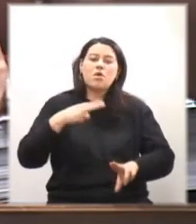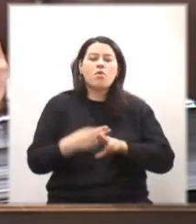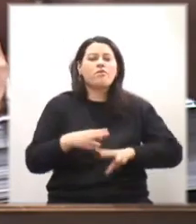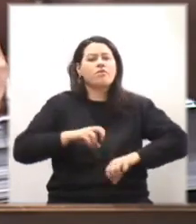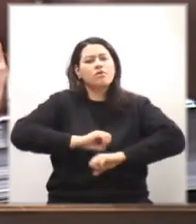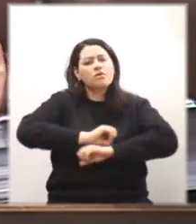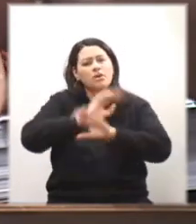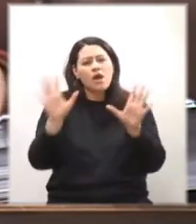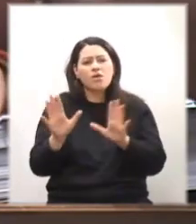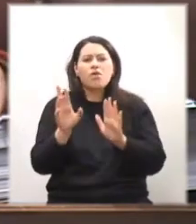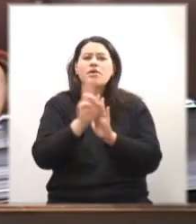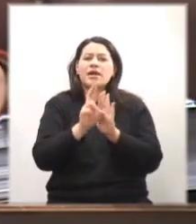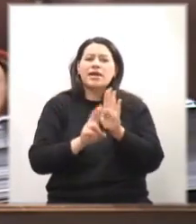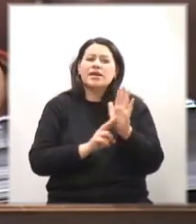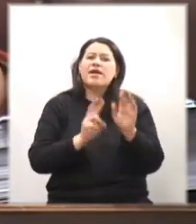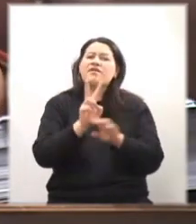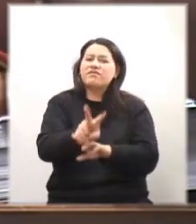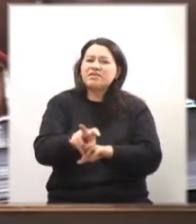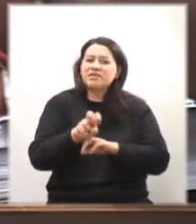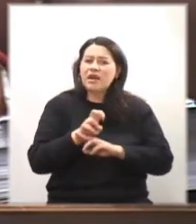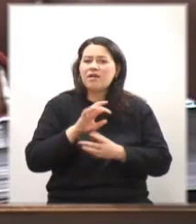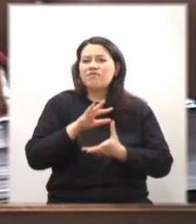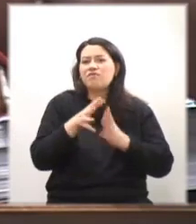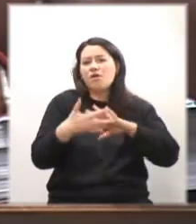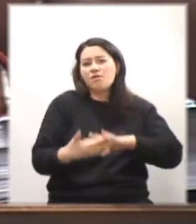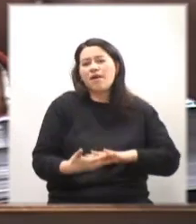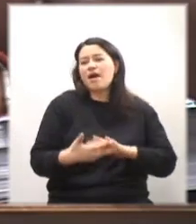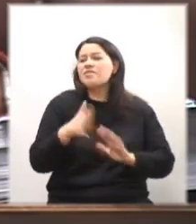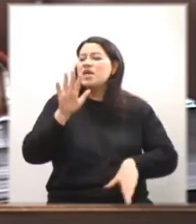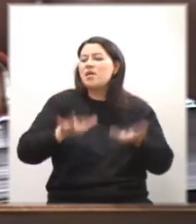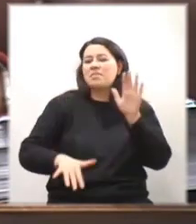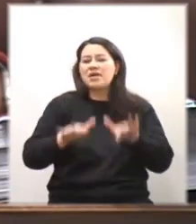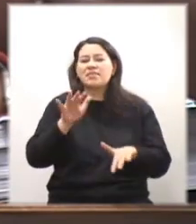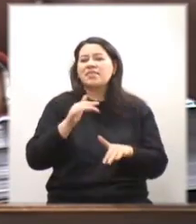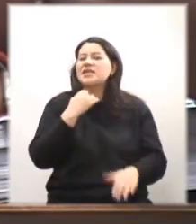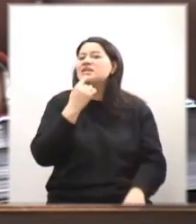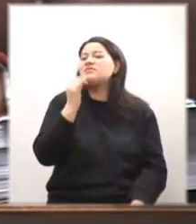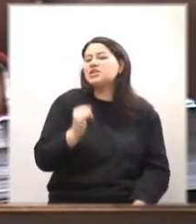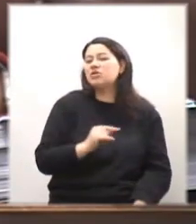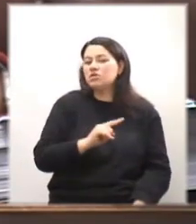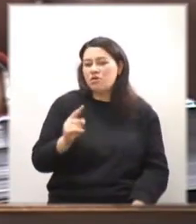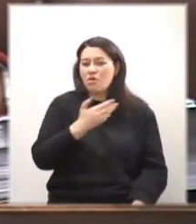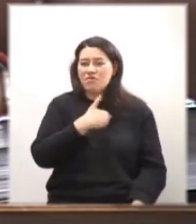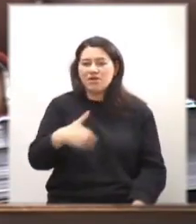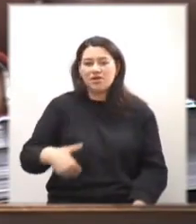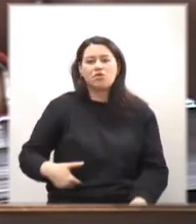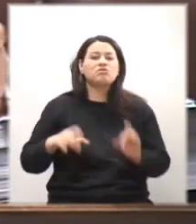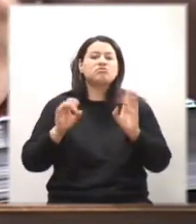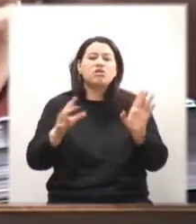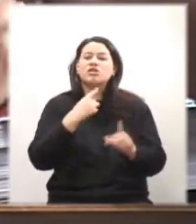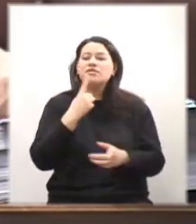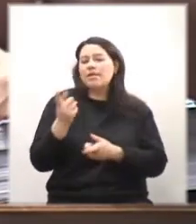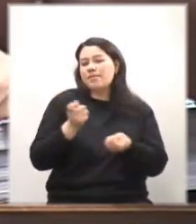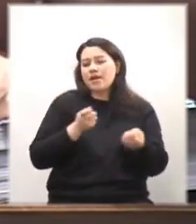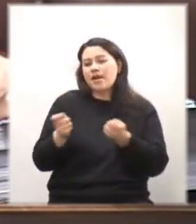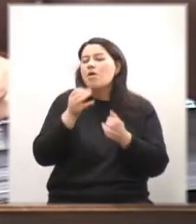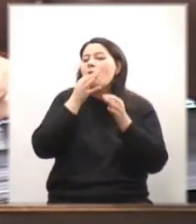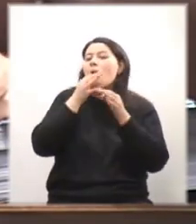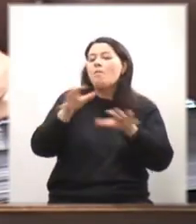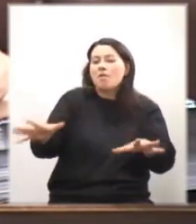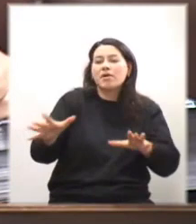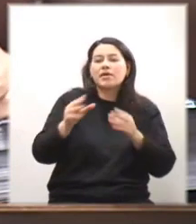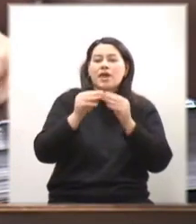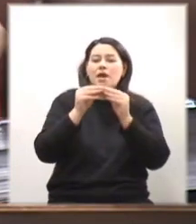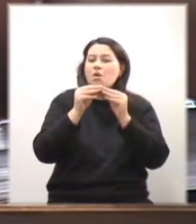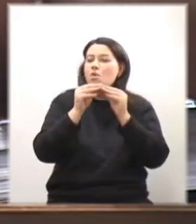claro que la regla fiscal es un instrumento funcional al gobierno, solo sirve para manejar a su antojo las